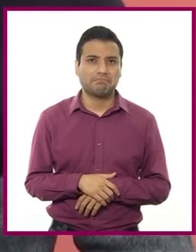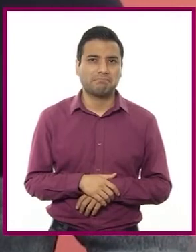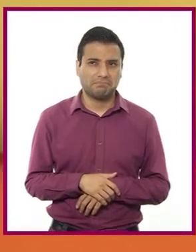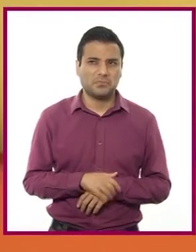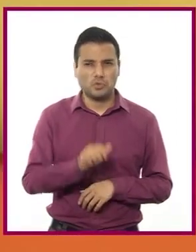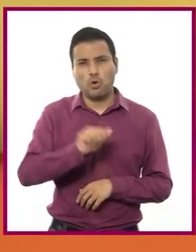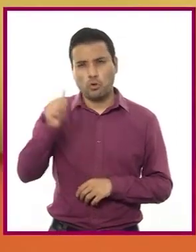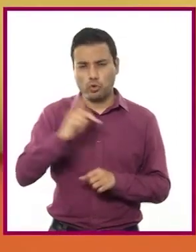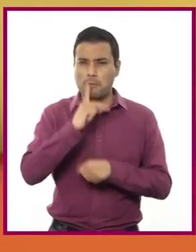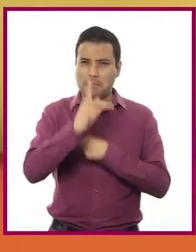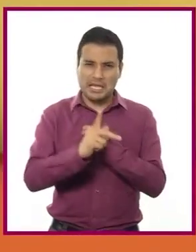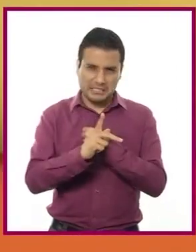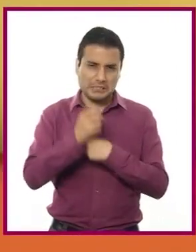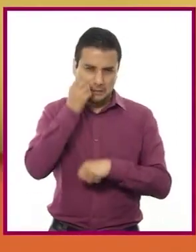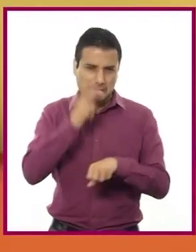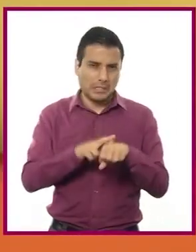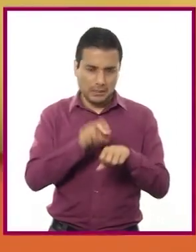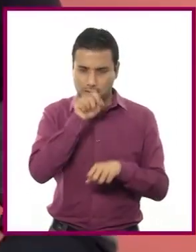otros países.